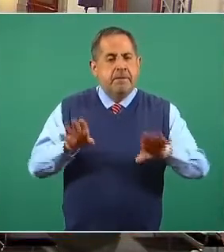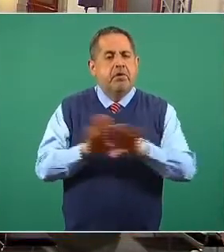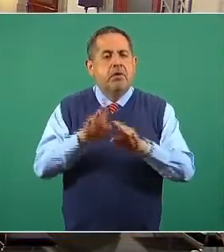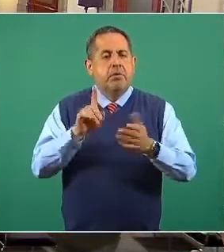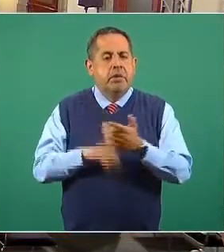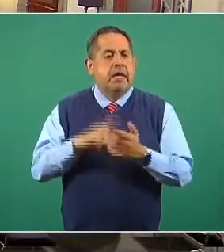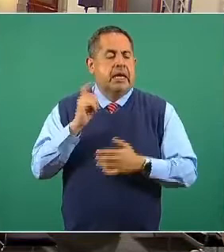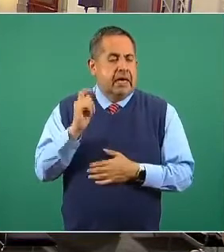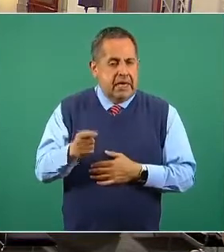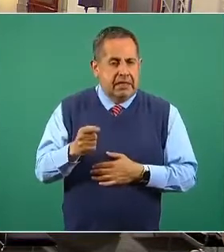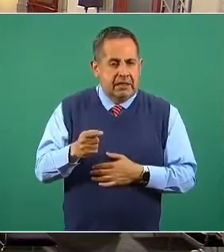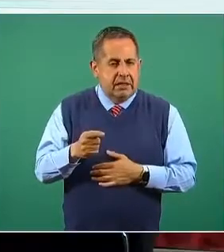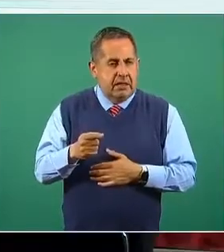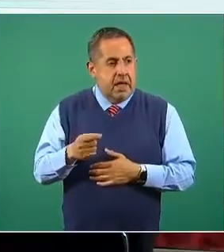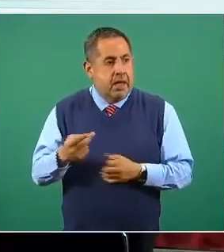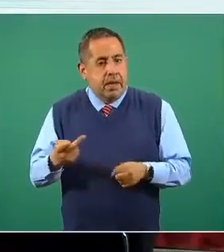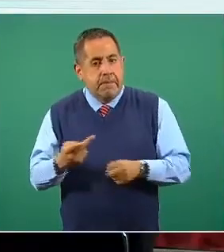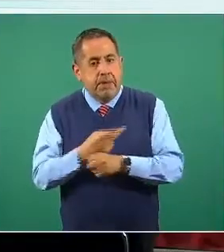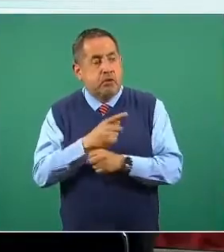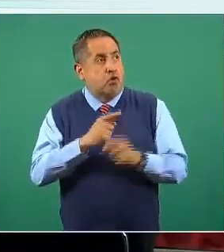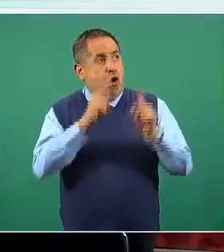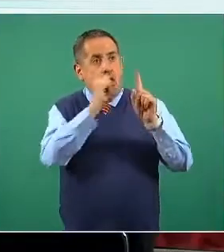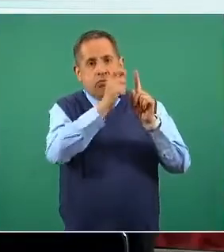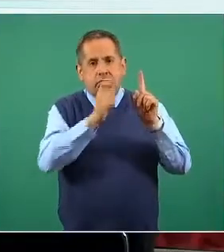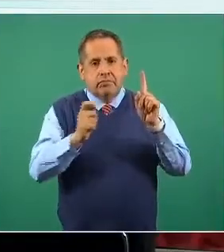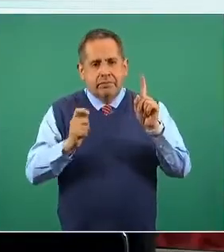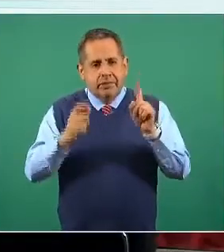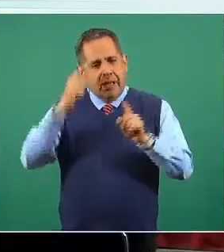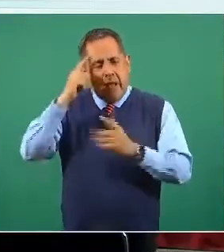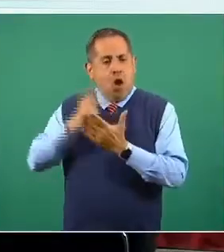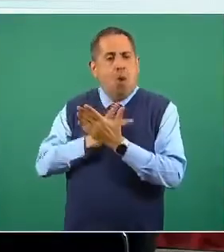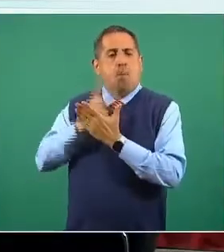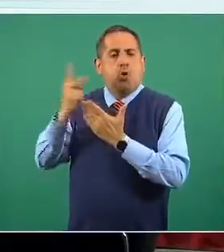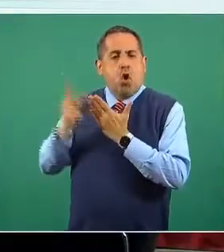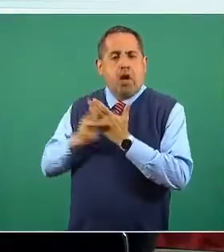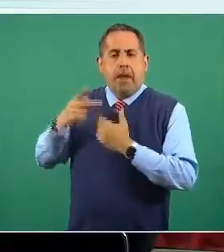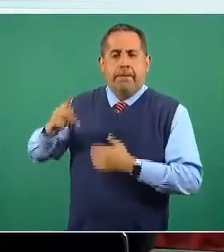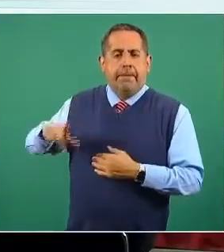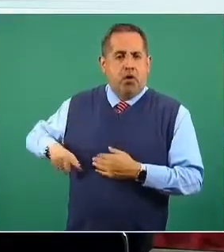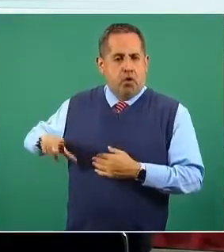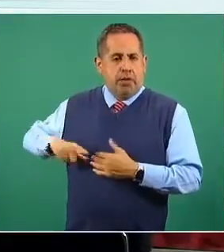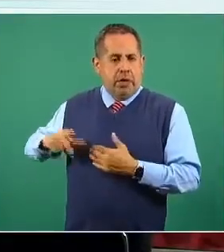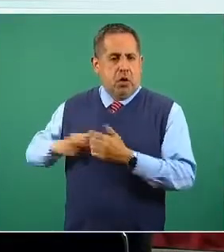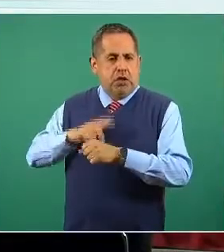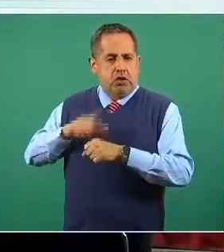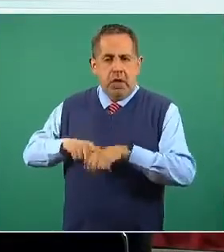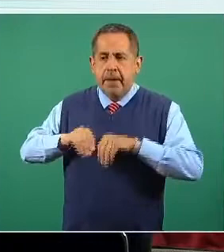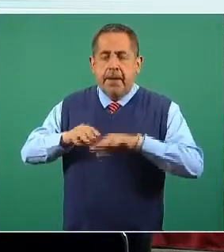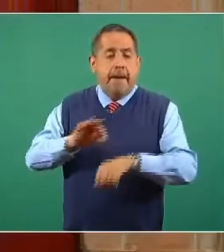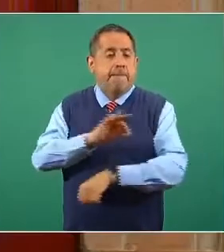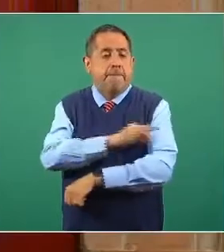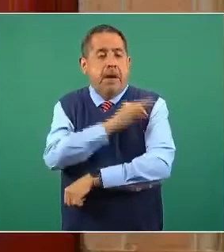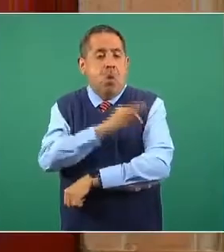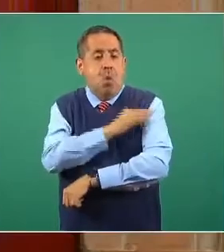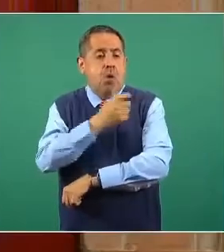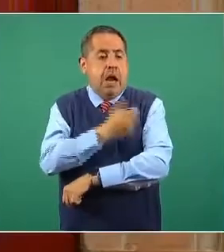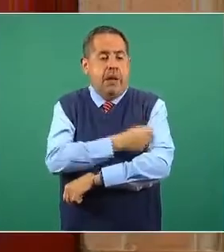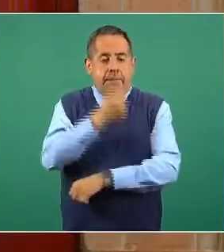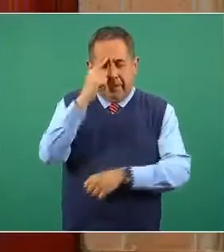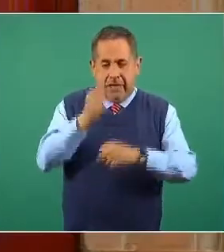que ver precisamente con el avance de esta política nacional de vacunación contra el virus SARS-CoV-2 que